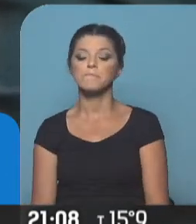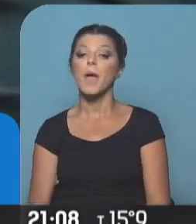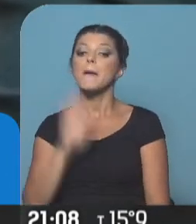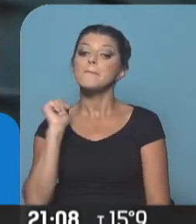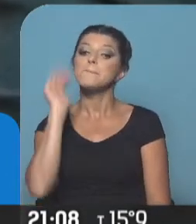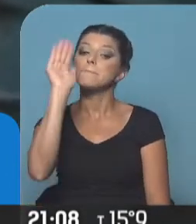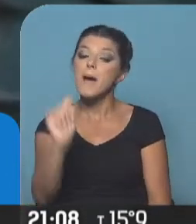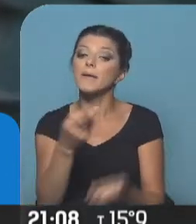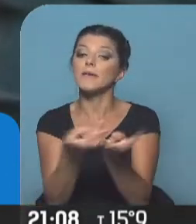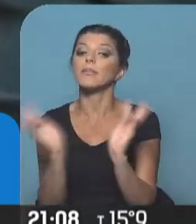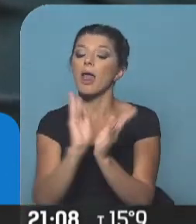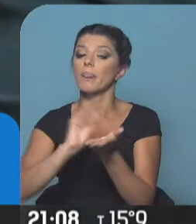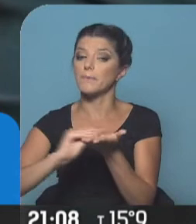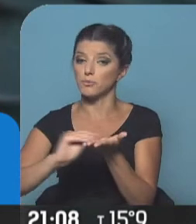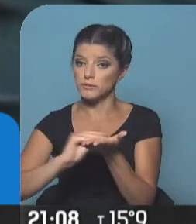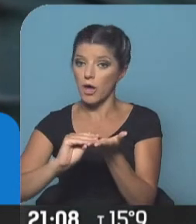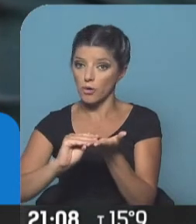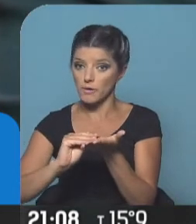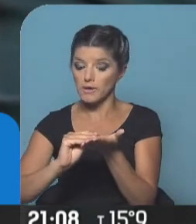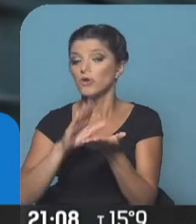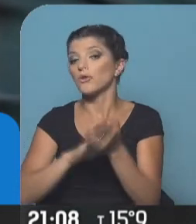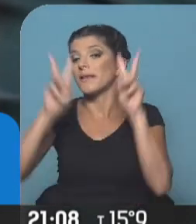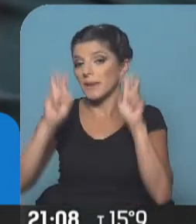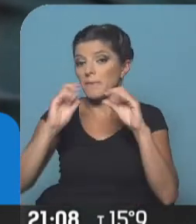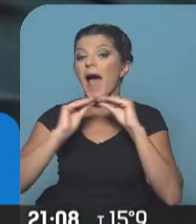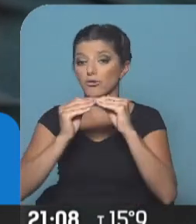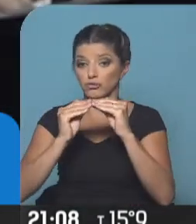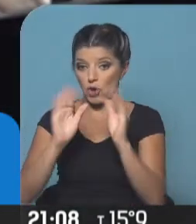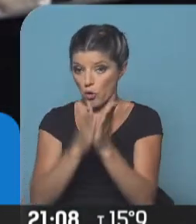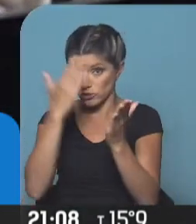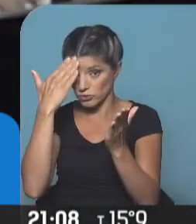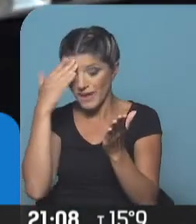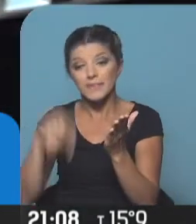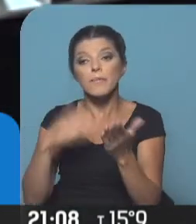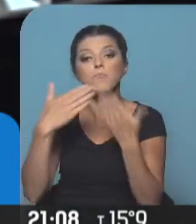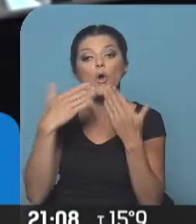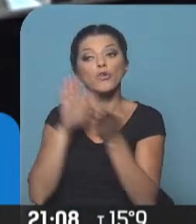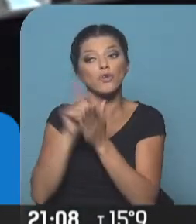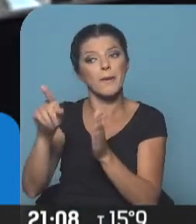tratará en la Comisión de Asuntos Constitucionales el desafuero de Debido, que tiene mandato como